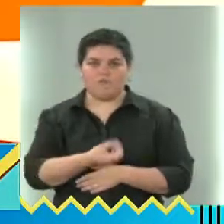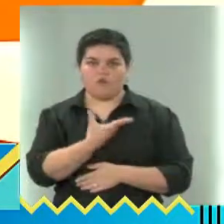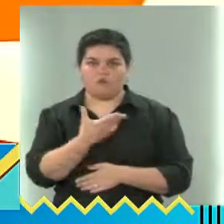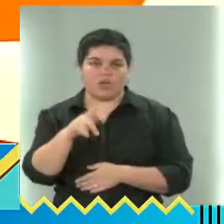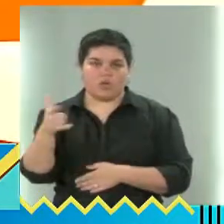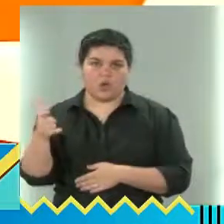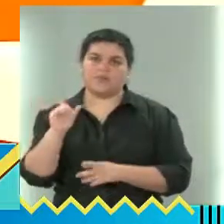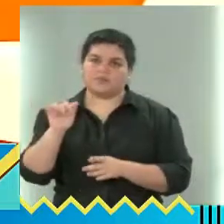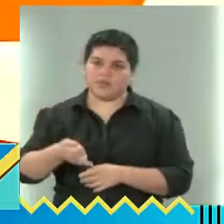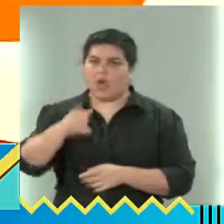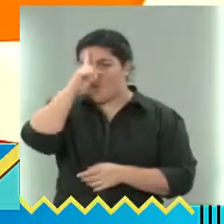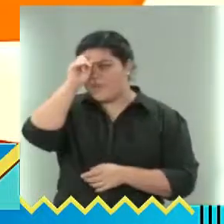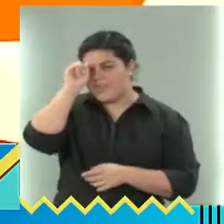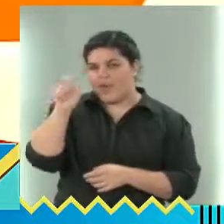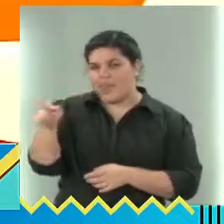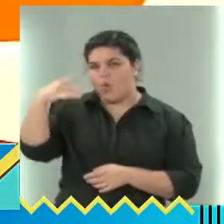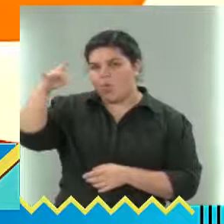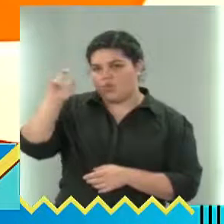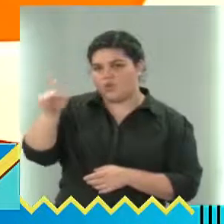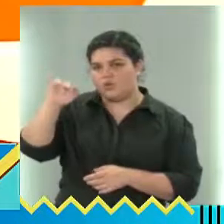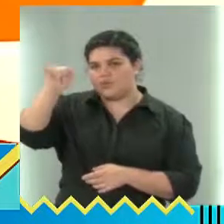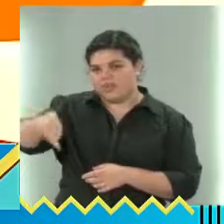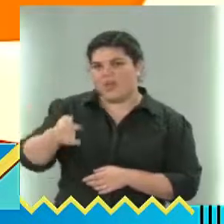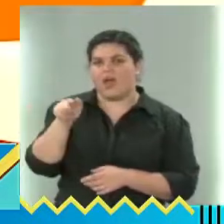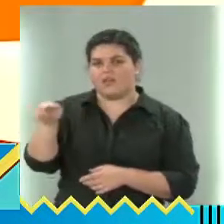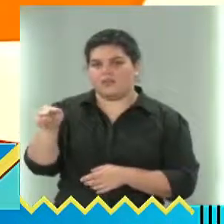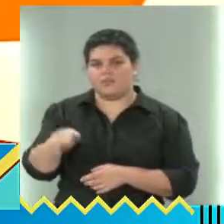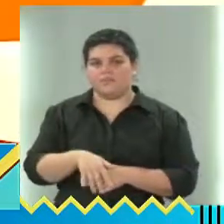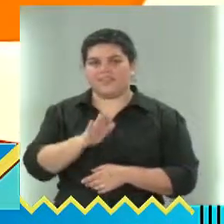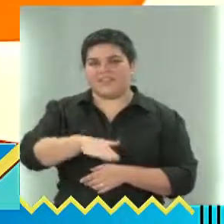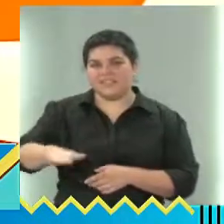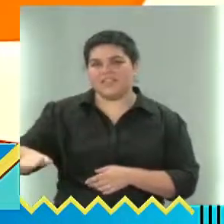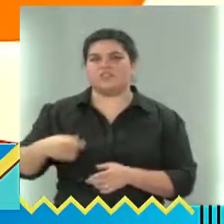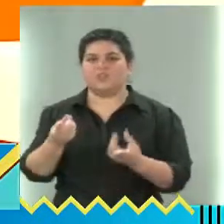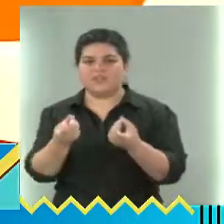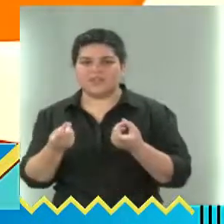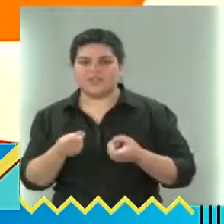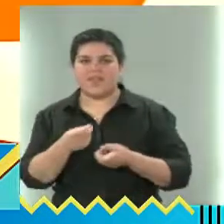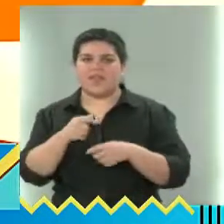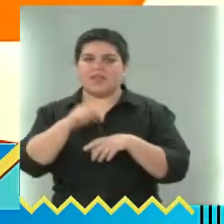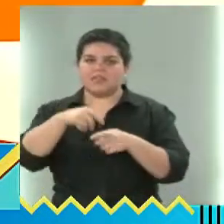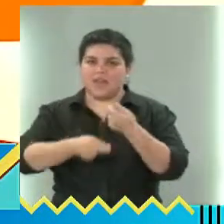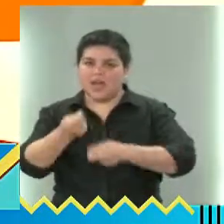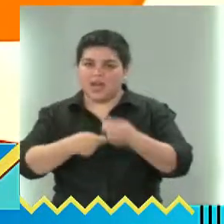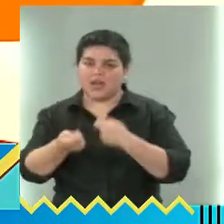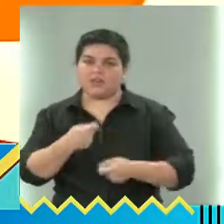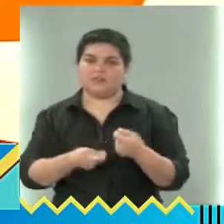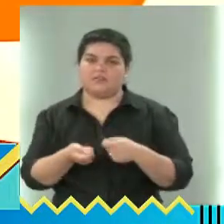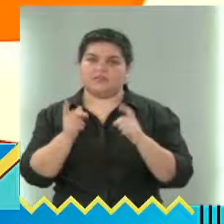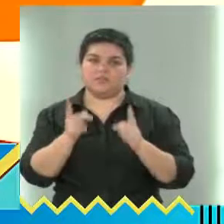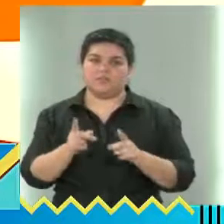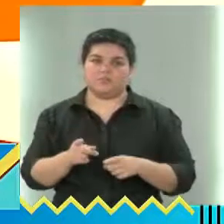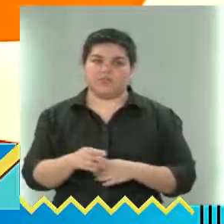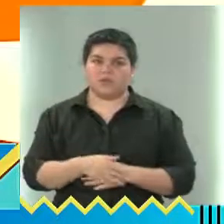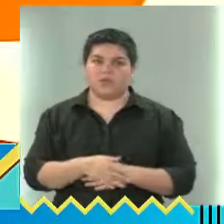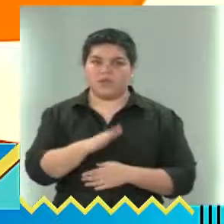Hospital Garrahan, que por ahí, bueno, el impacto, digamos, de los niños, la necesidad de las transfusiones de sangre, sobre todo en el paciente